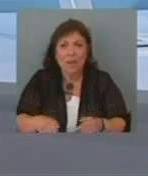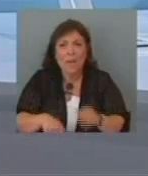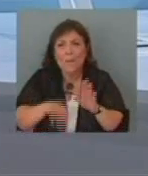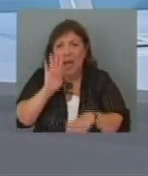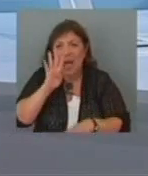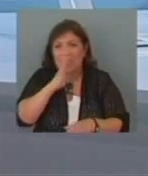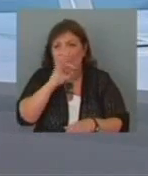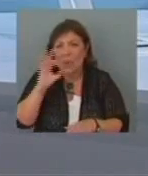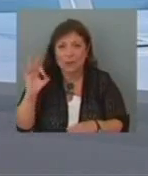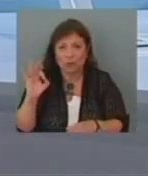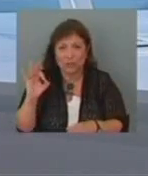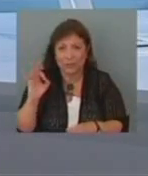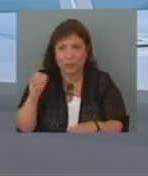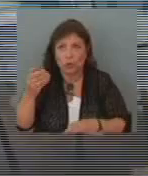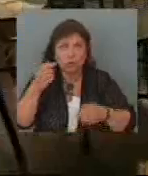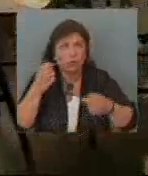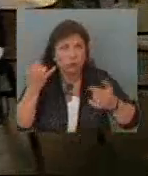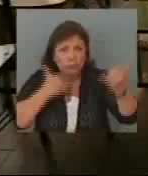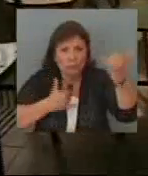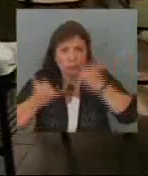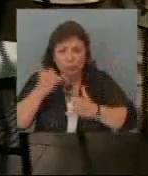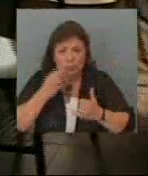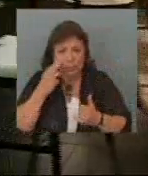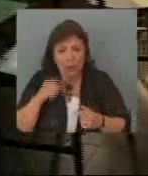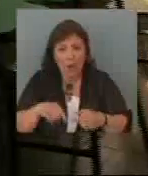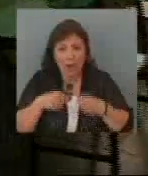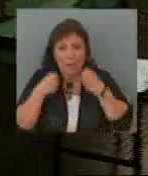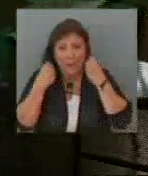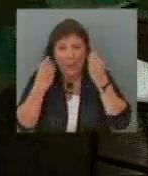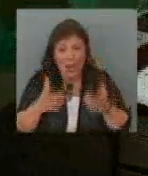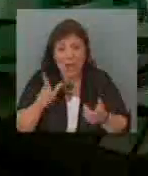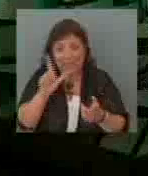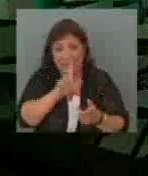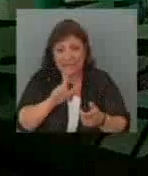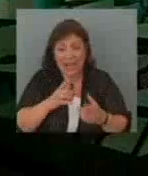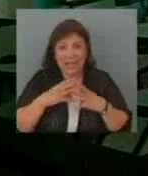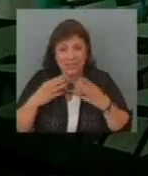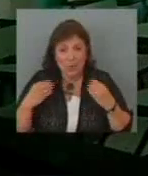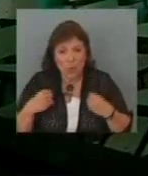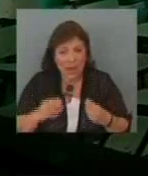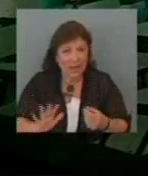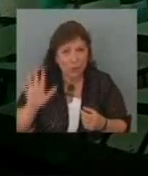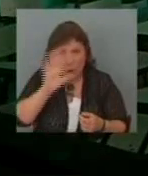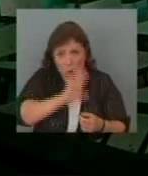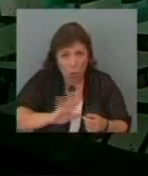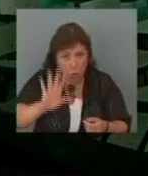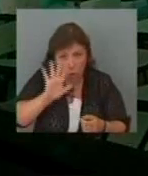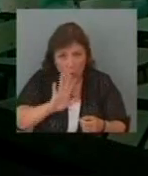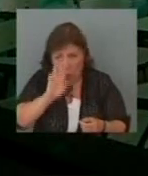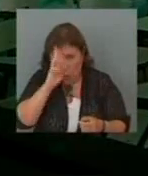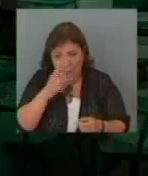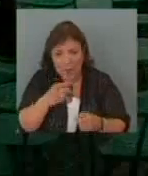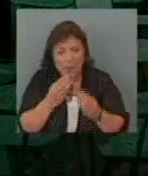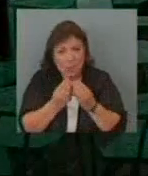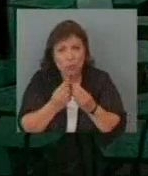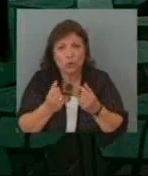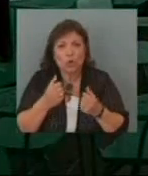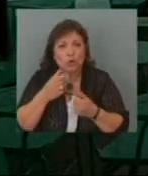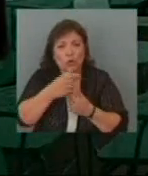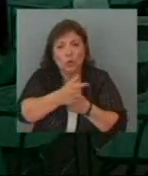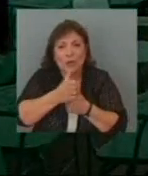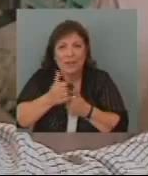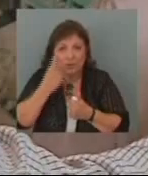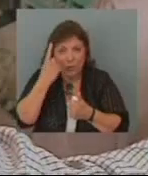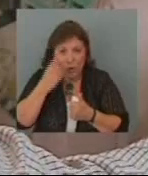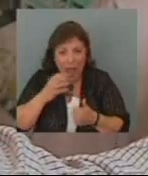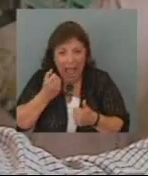de 400. La mejora de la situación edilicia de escuelas y liceos en todo el país es un trabajo conjunto de varias organizaciones. No